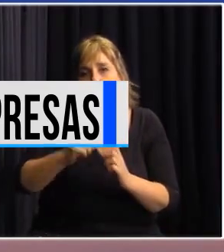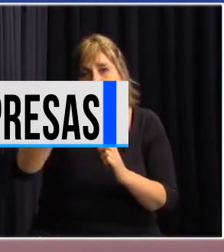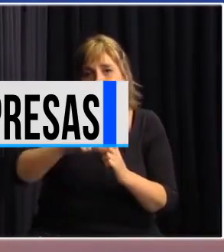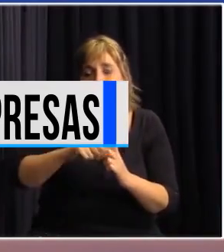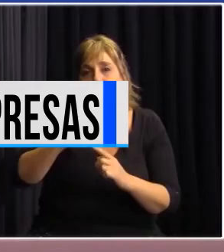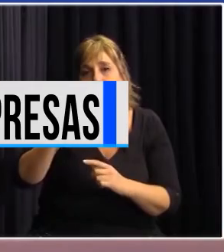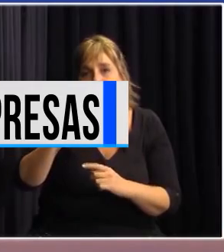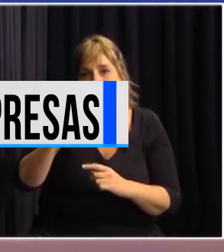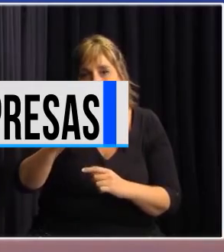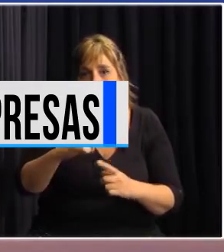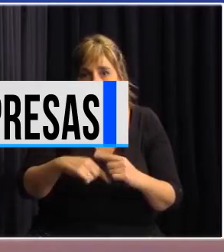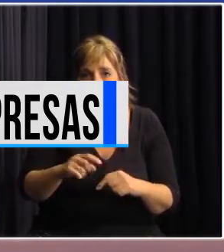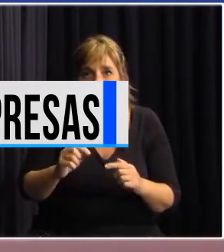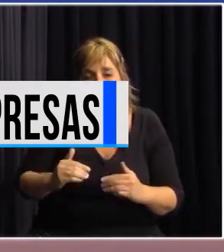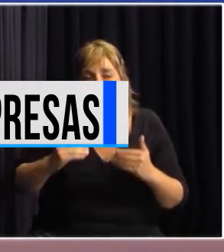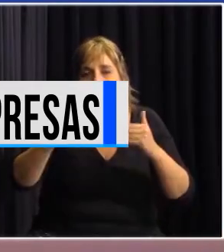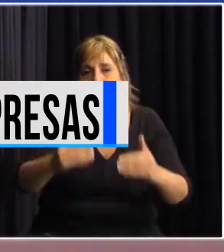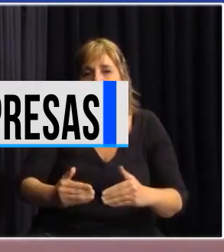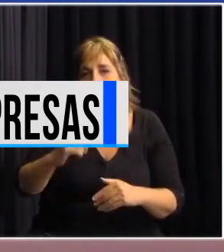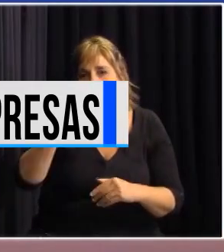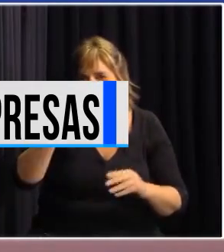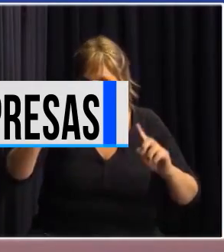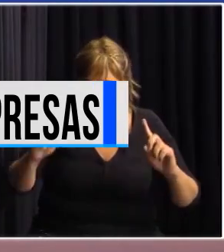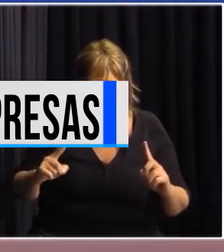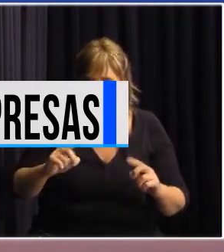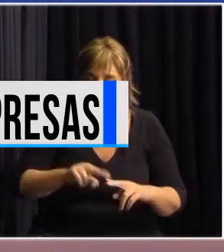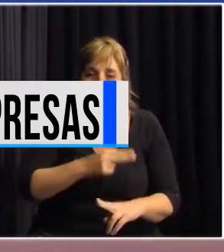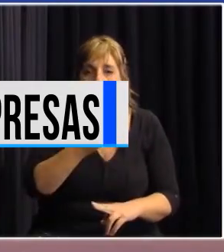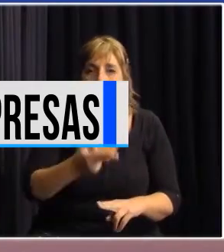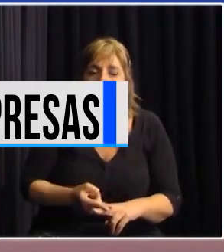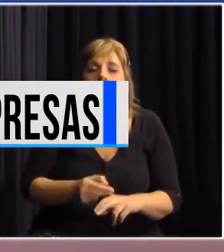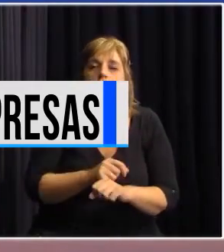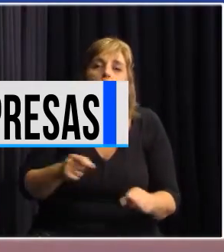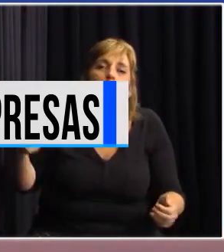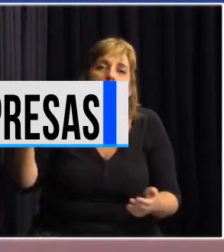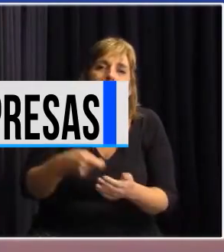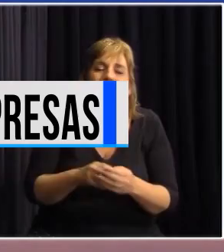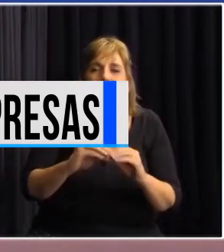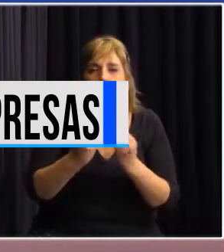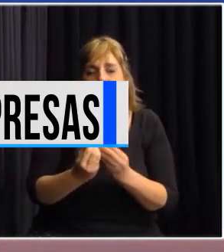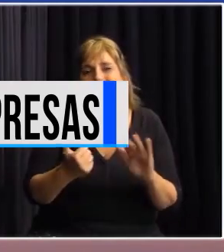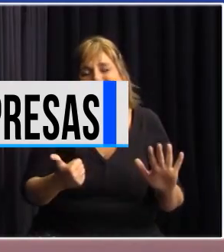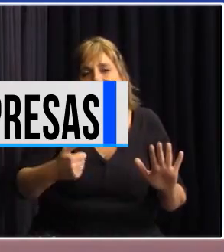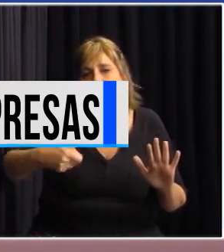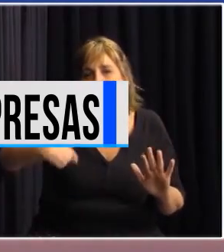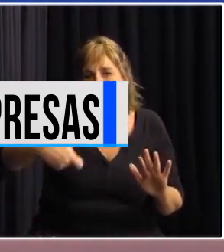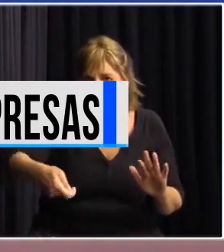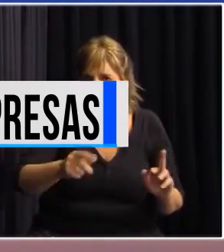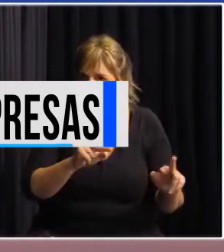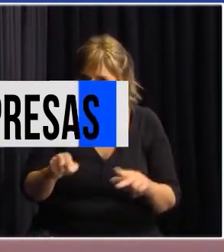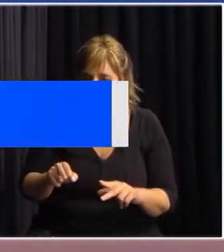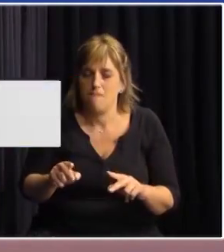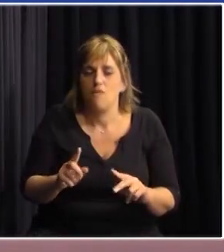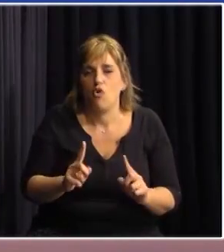mayo lo estamos corriendo para el mes de junio y nuevamente se puede pagar en seis cuotas como había sido el